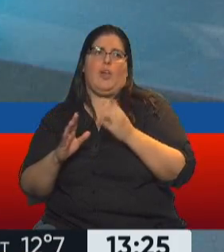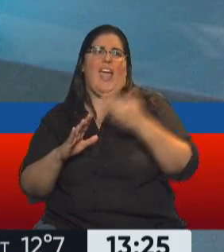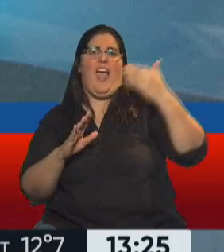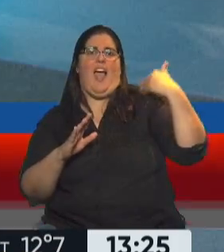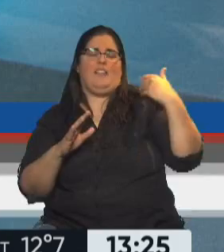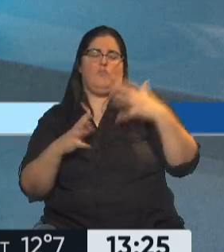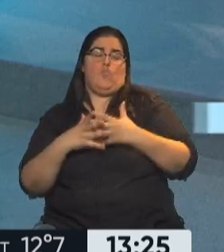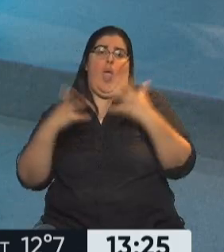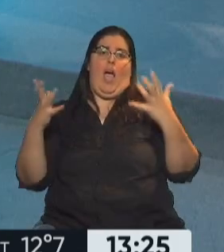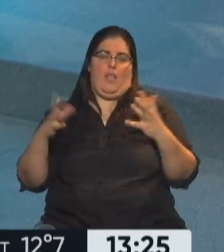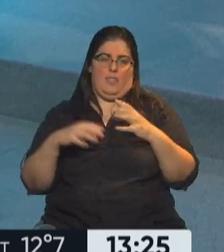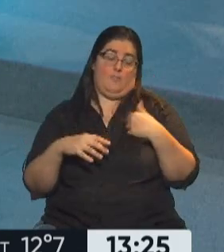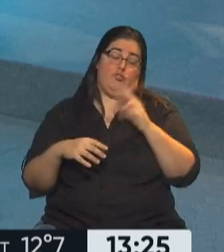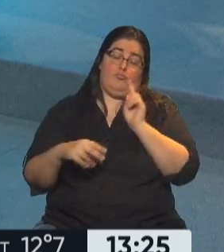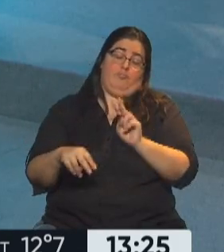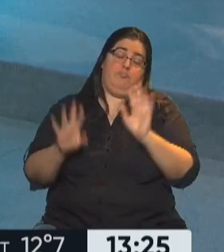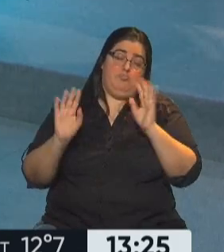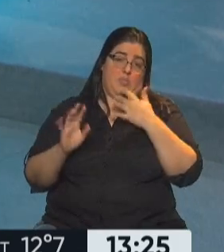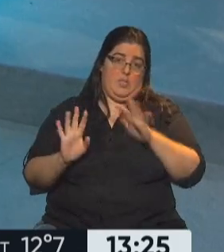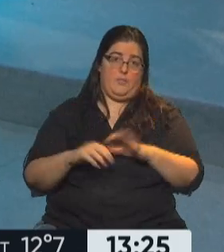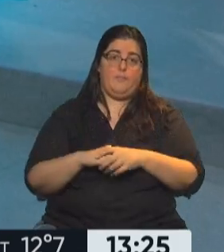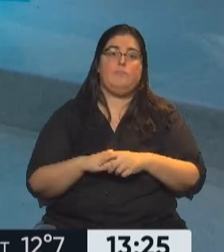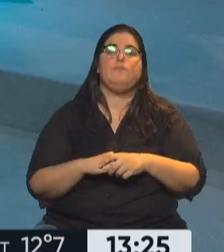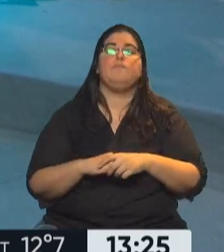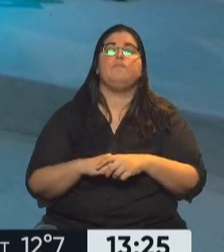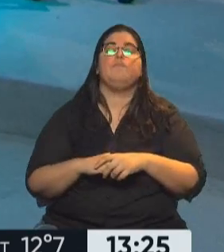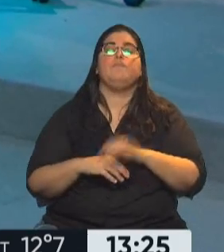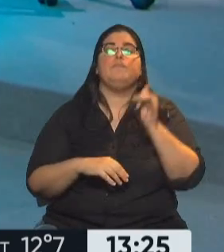es mi percepción. Es parte también de la